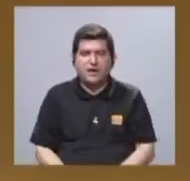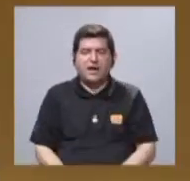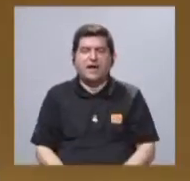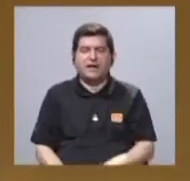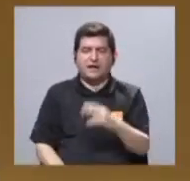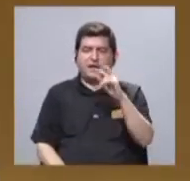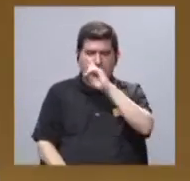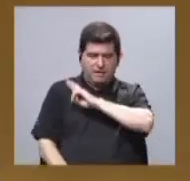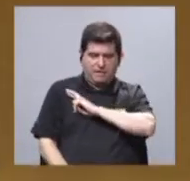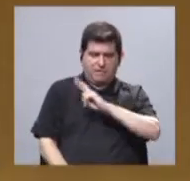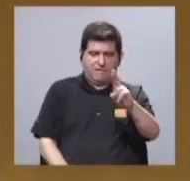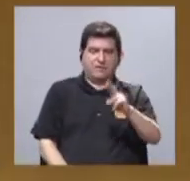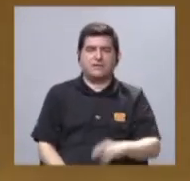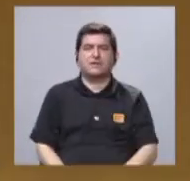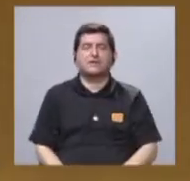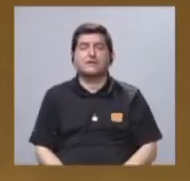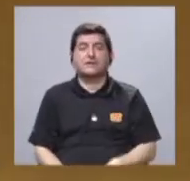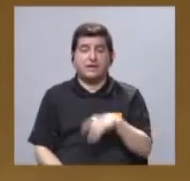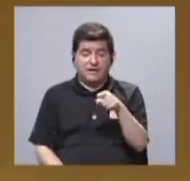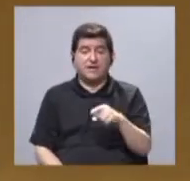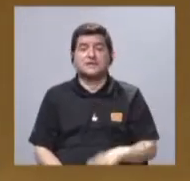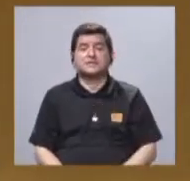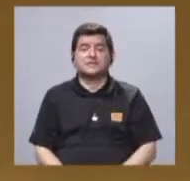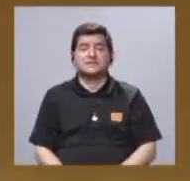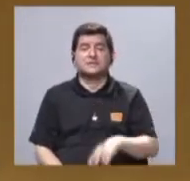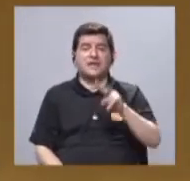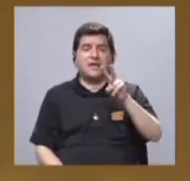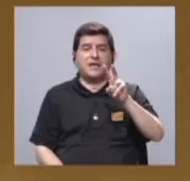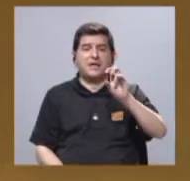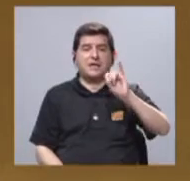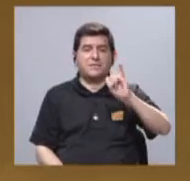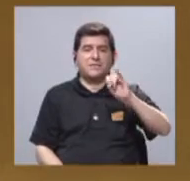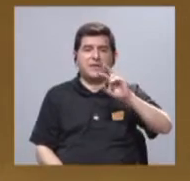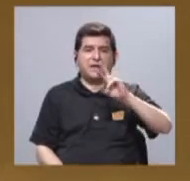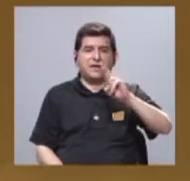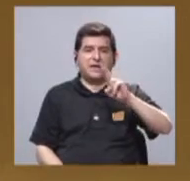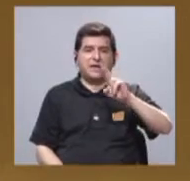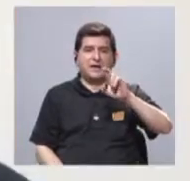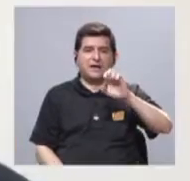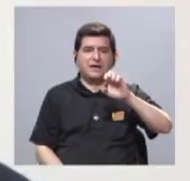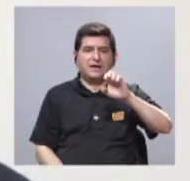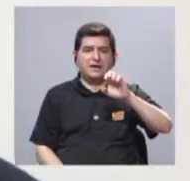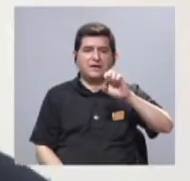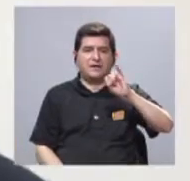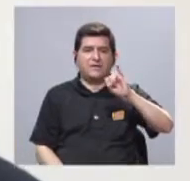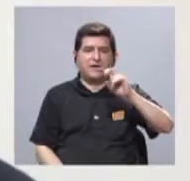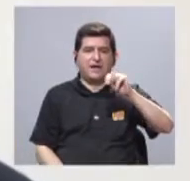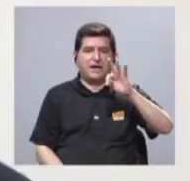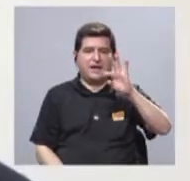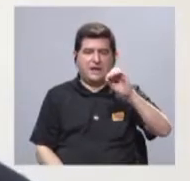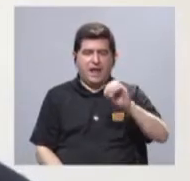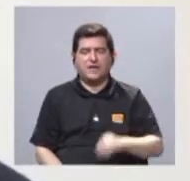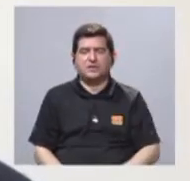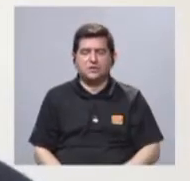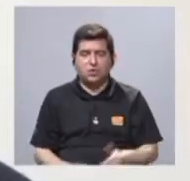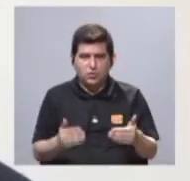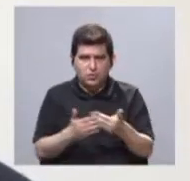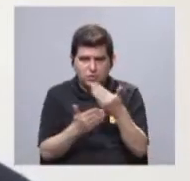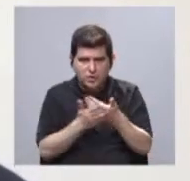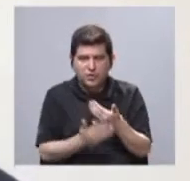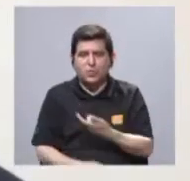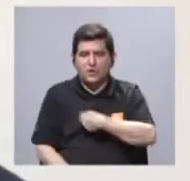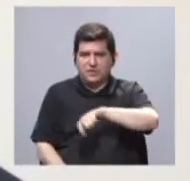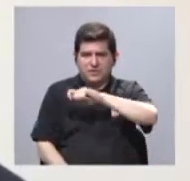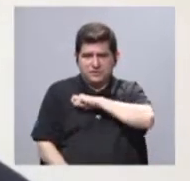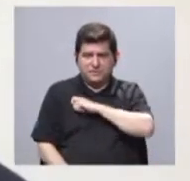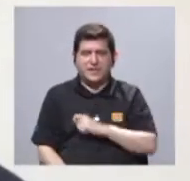económica y eclesiástica del virreinato novohispano, que estaban ya fraguando la